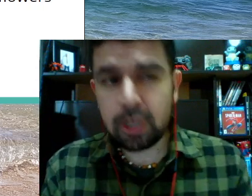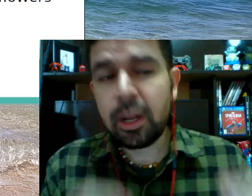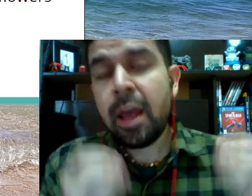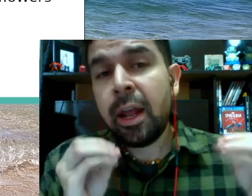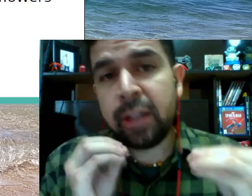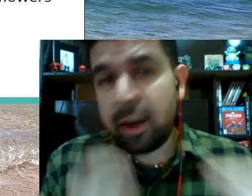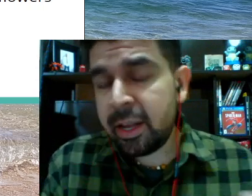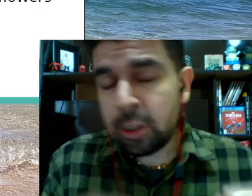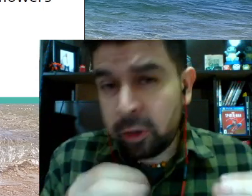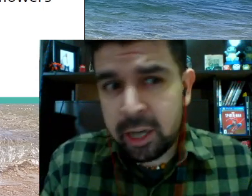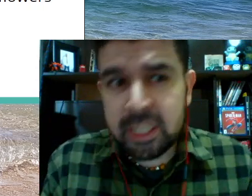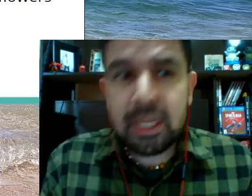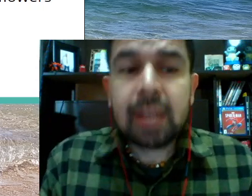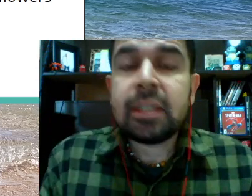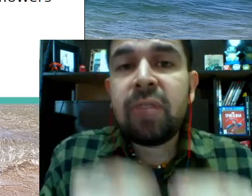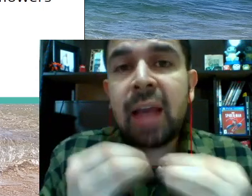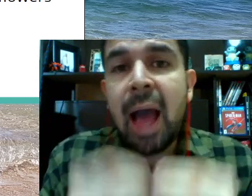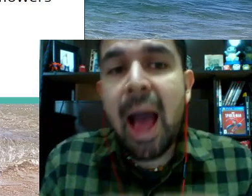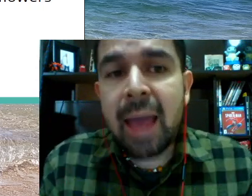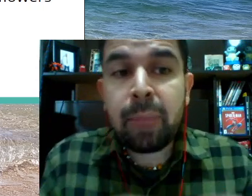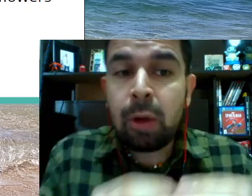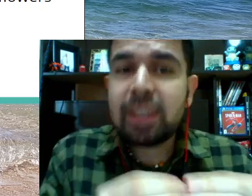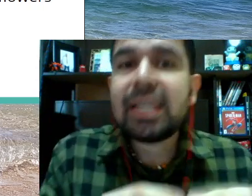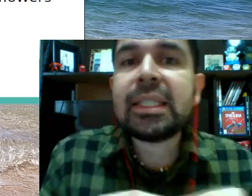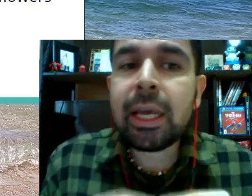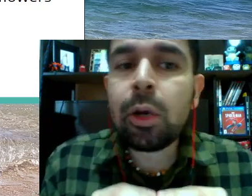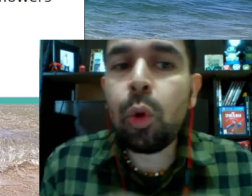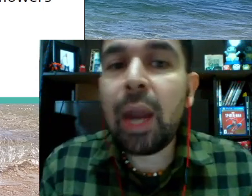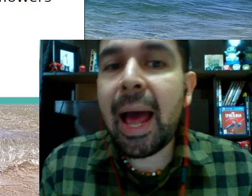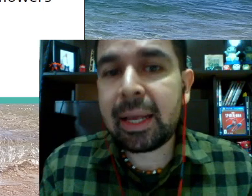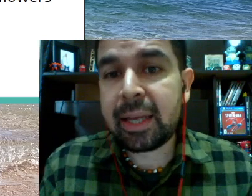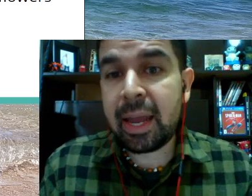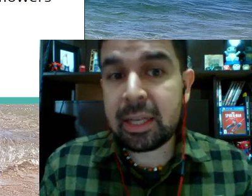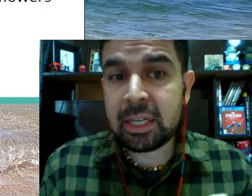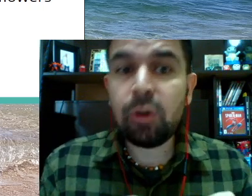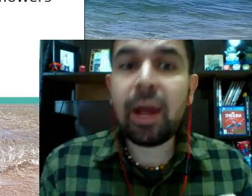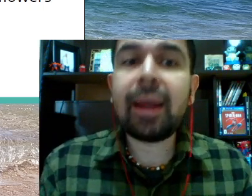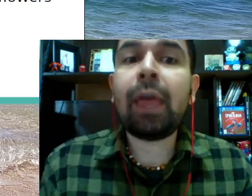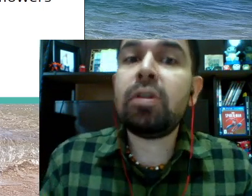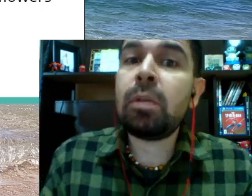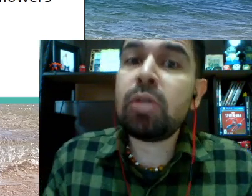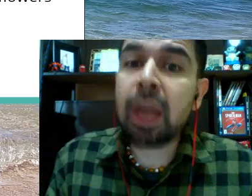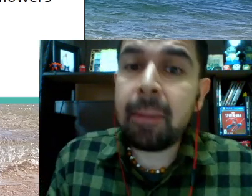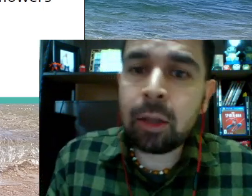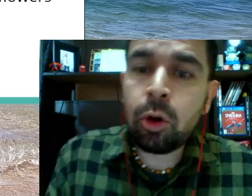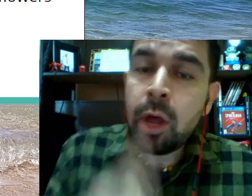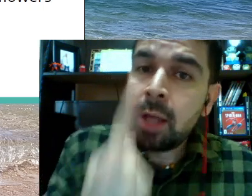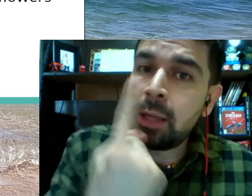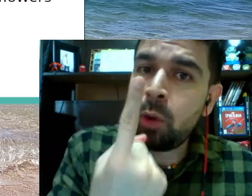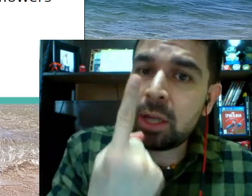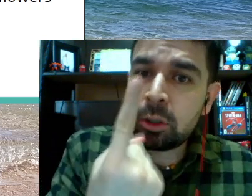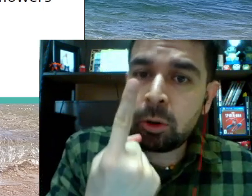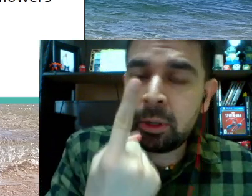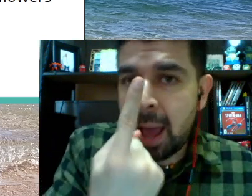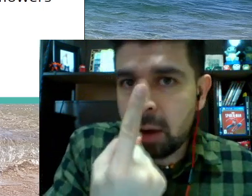explicación de responderse significa hay pero es singular que quiere decir singular que cuando estamos hablando de